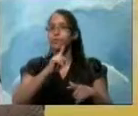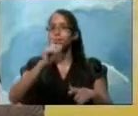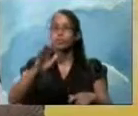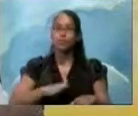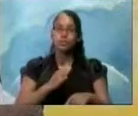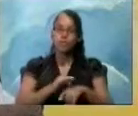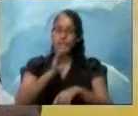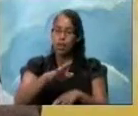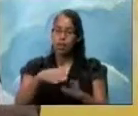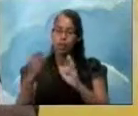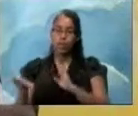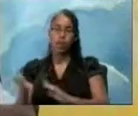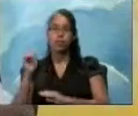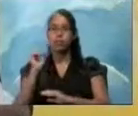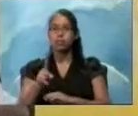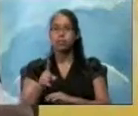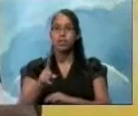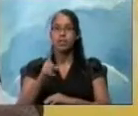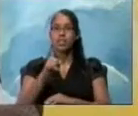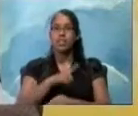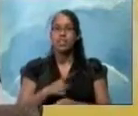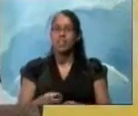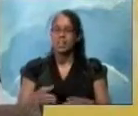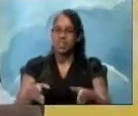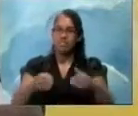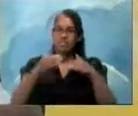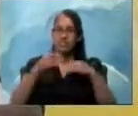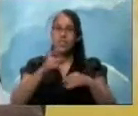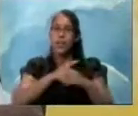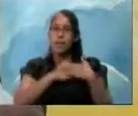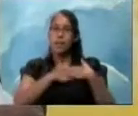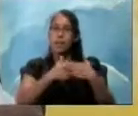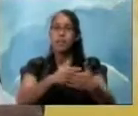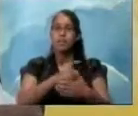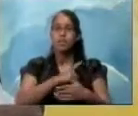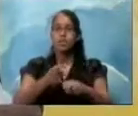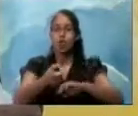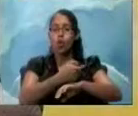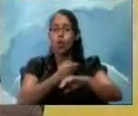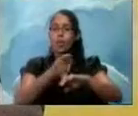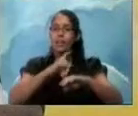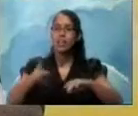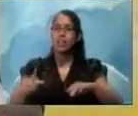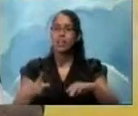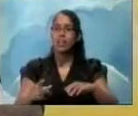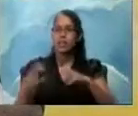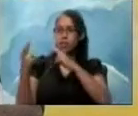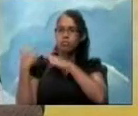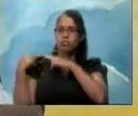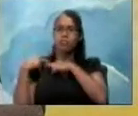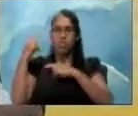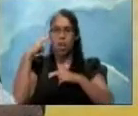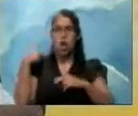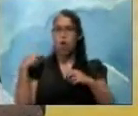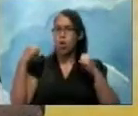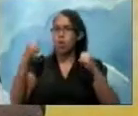dejar a un lado también la arrogancia y el beneficio gubernamental. Las personas estaban contentas, como era el